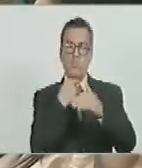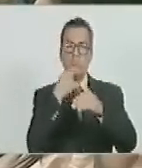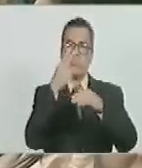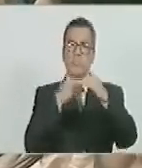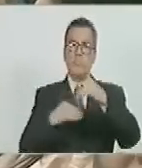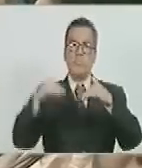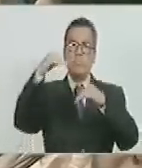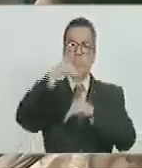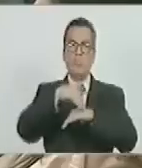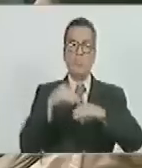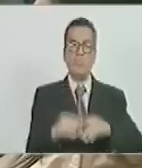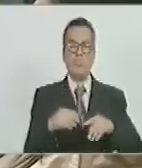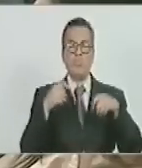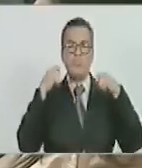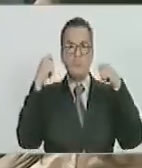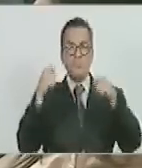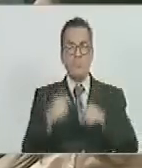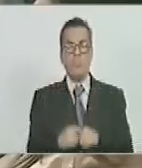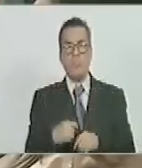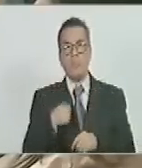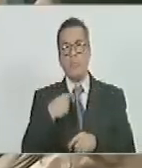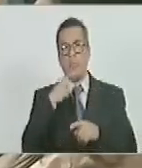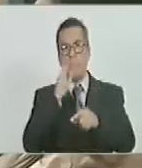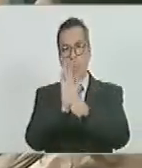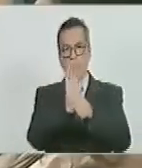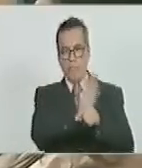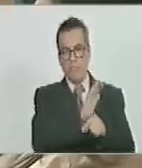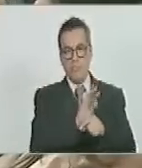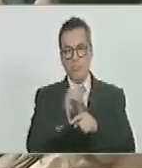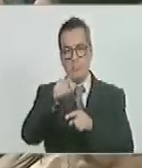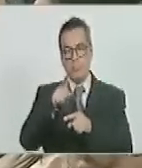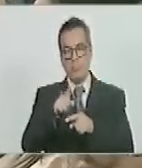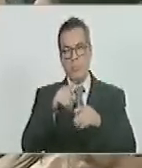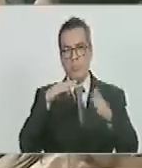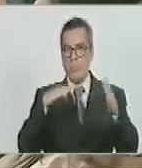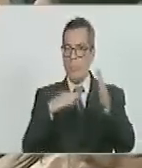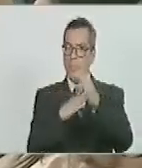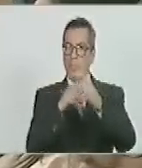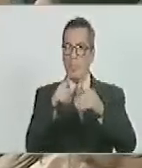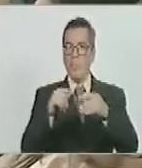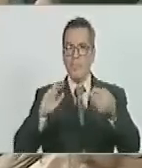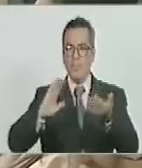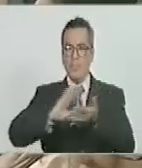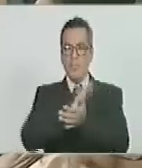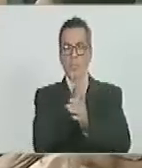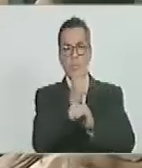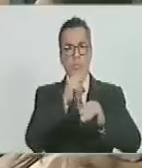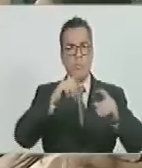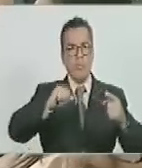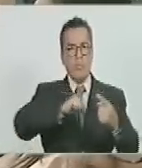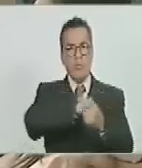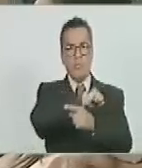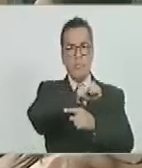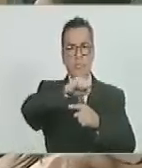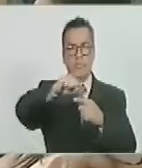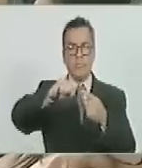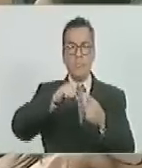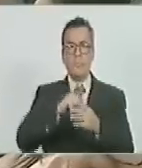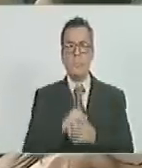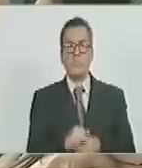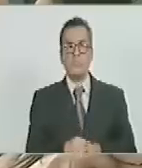su grito de socorro para que se detenga la destrucción del ambiente, para